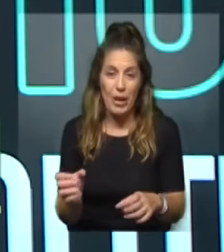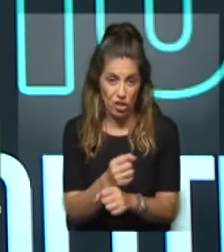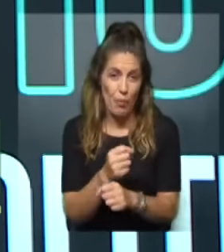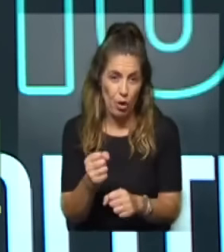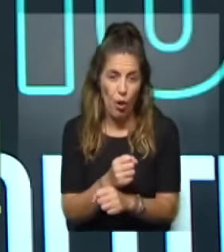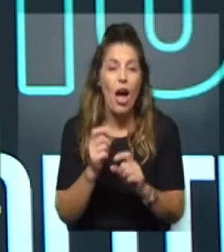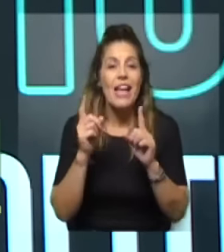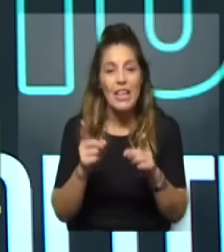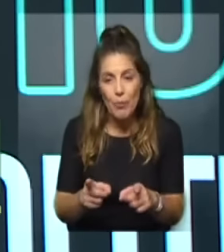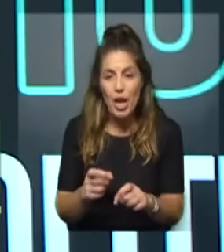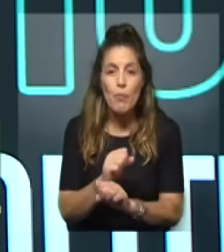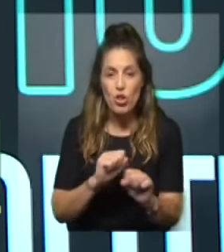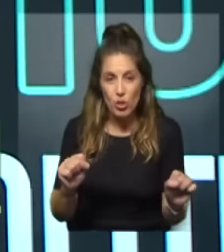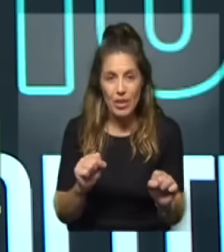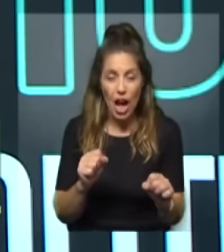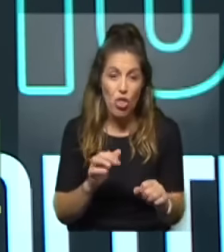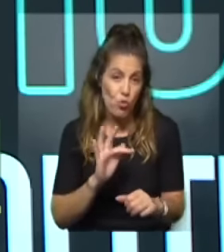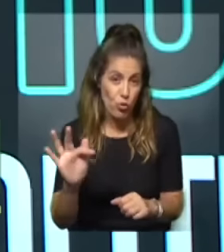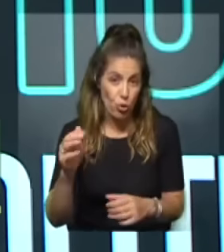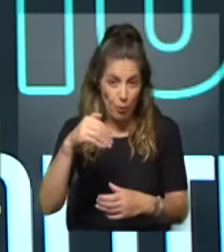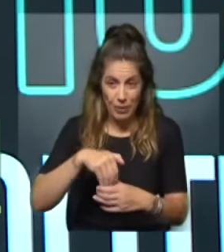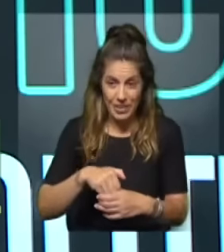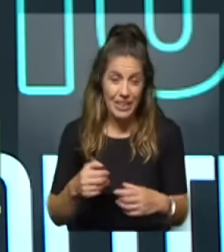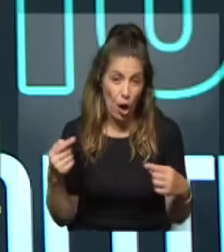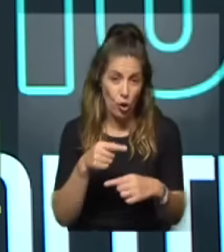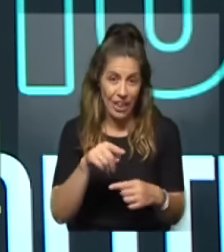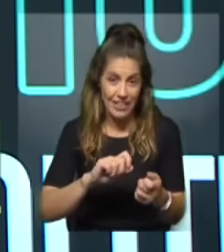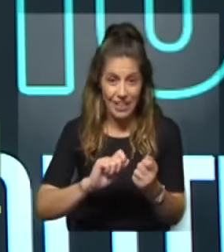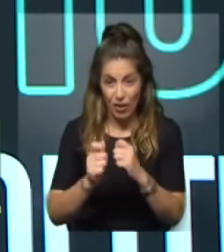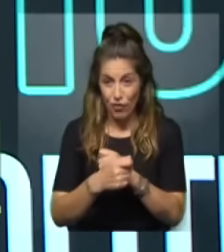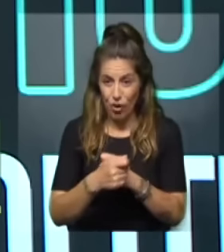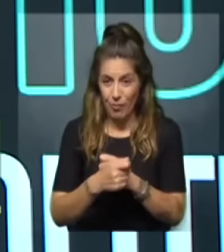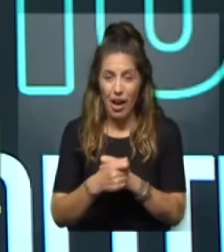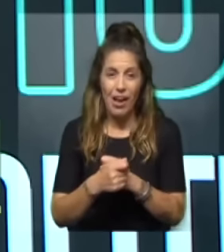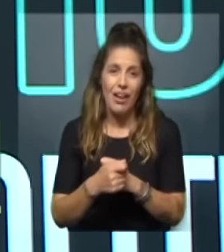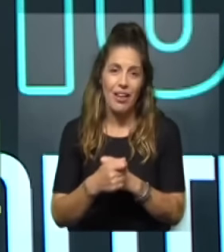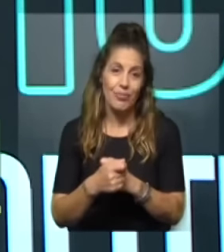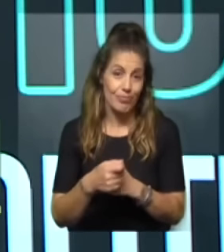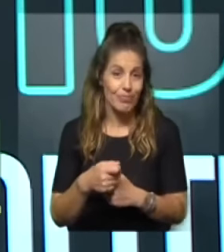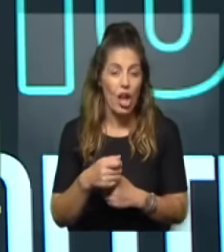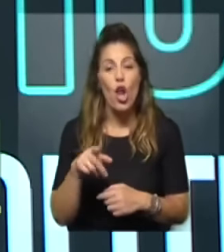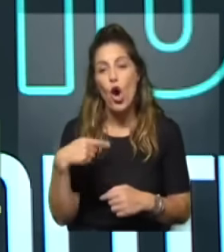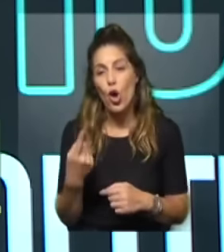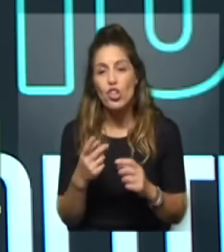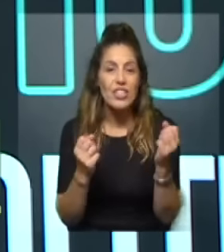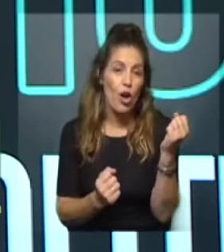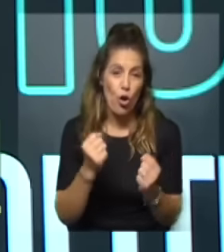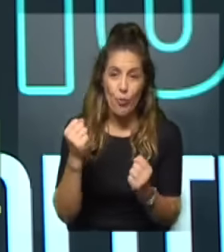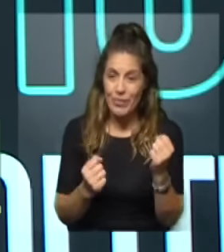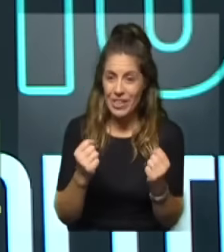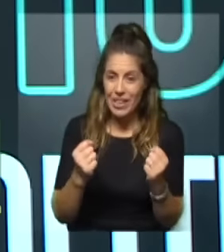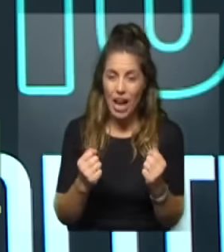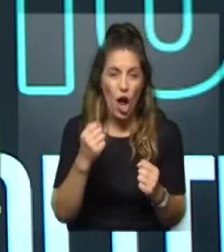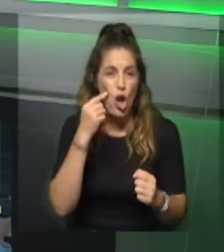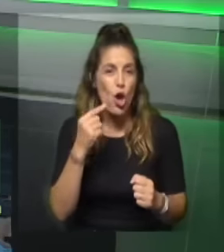está la posibilidad de un plebiscito en contra de esa reforma eh que va a estar entonces arriba de la mesa lo otro es economía los